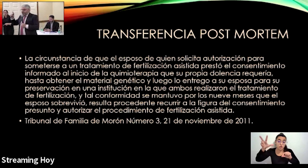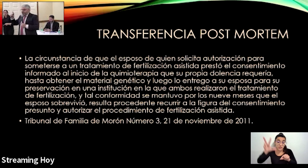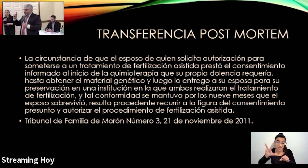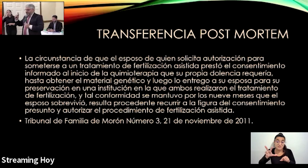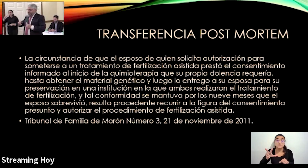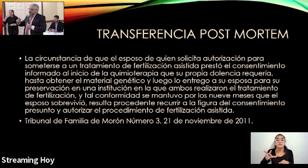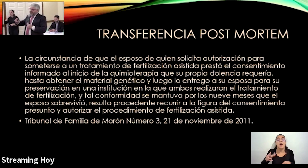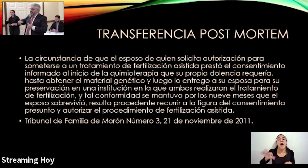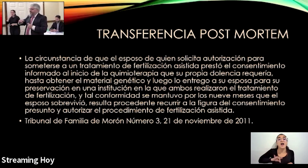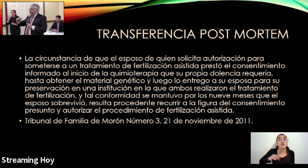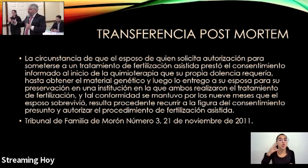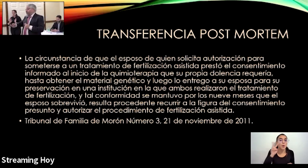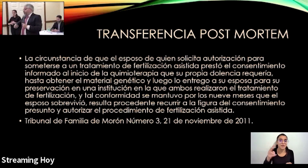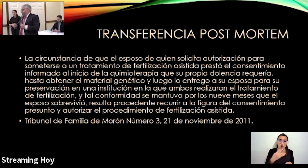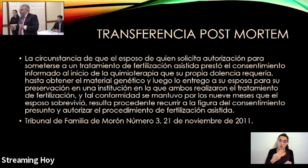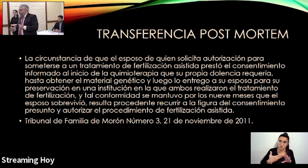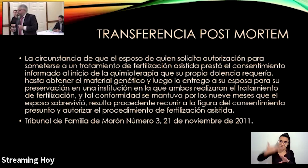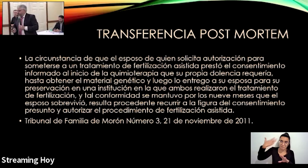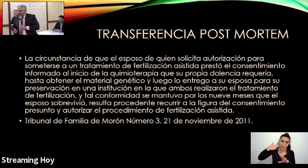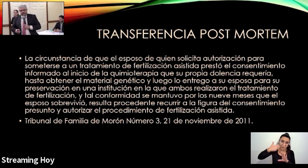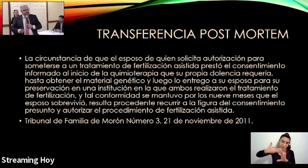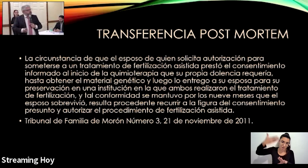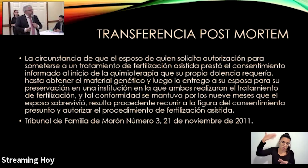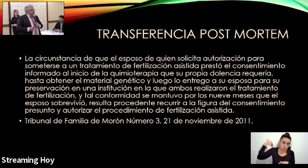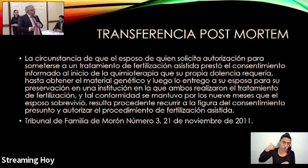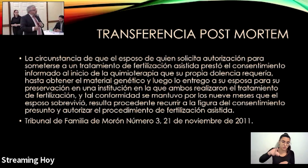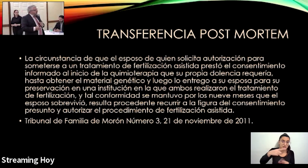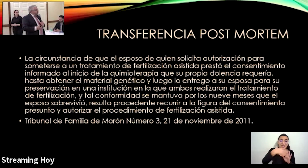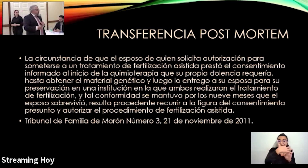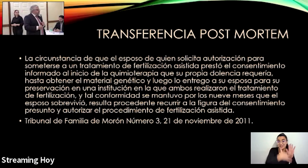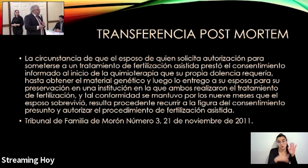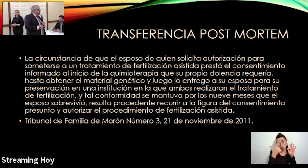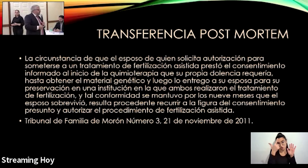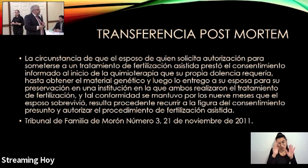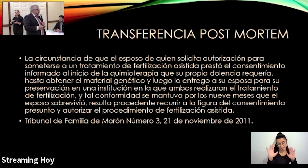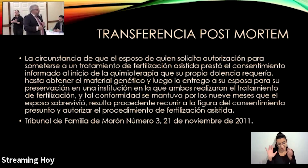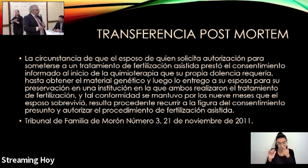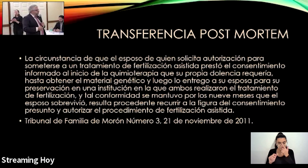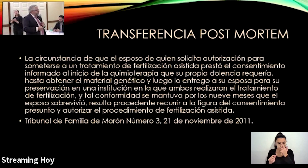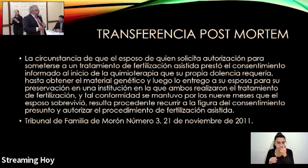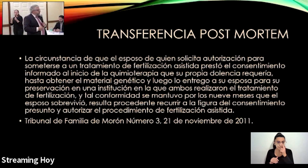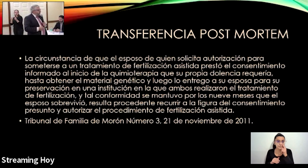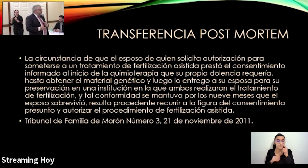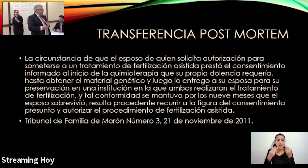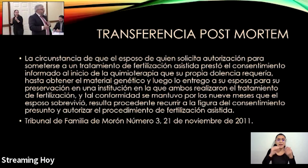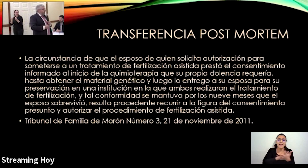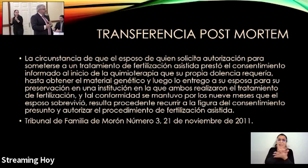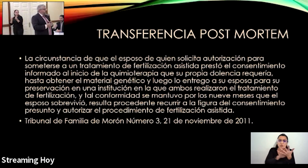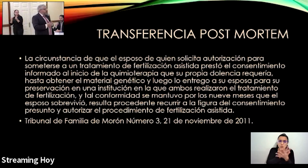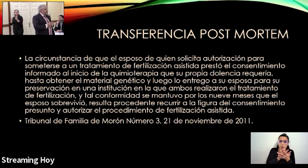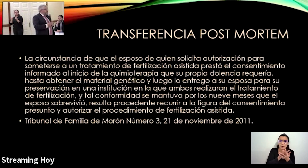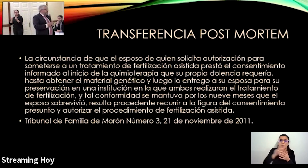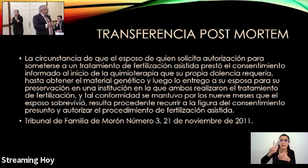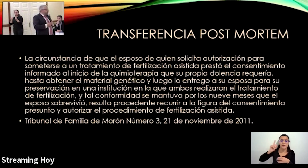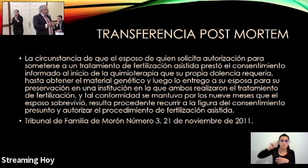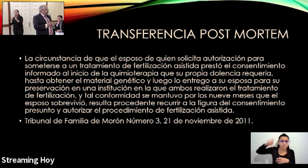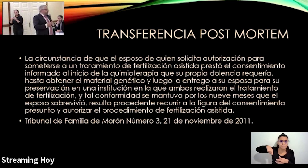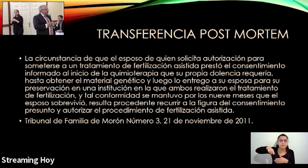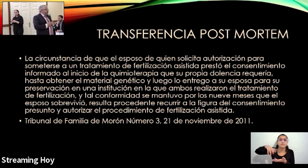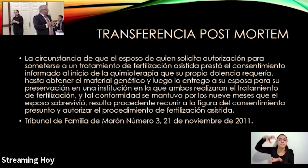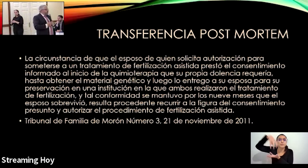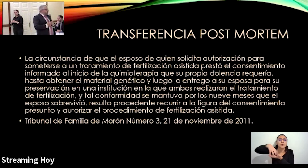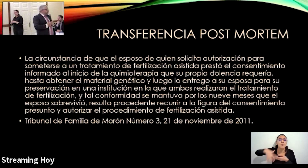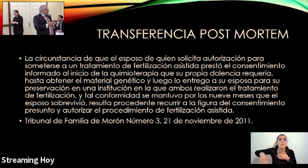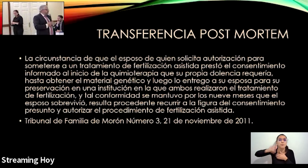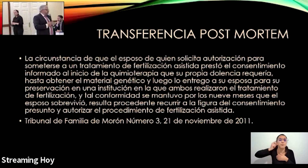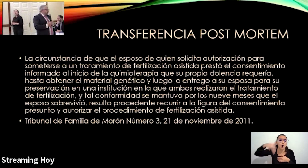2011, o sea, es un poquito más viejo, ya sin texto como estamos ahora. ¿Qué resuelve el fallo de Morón? La circunstancia de